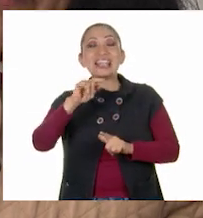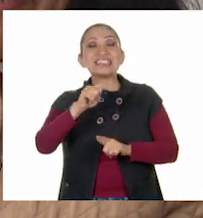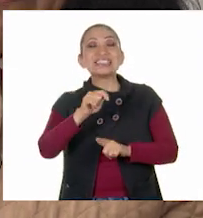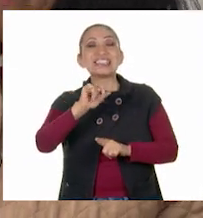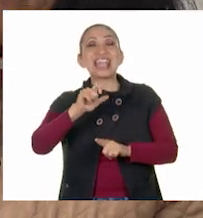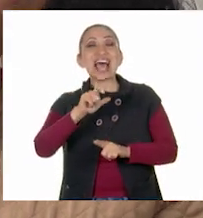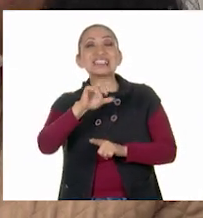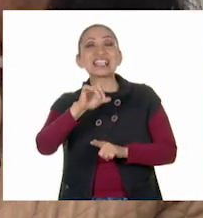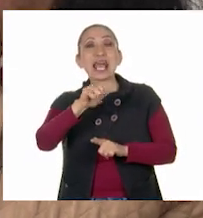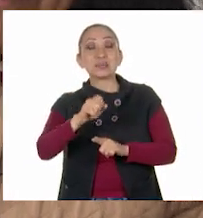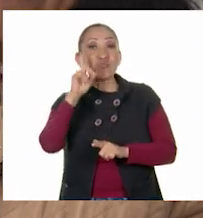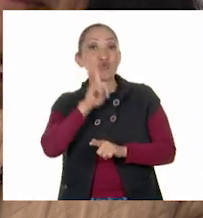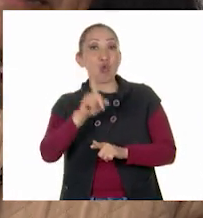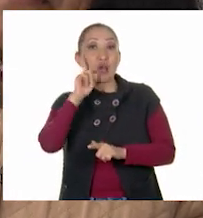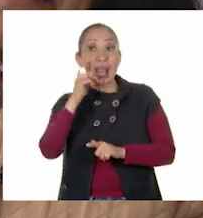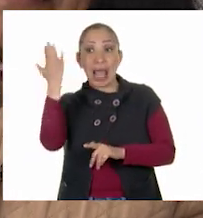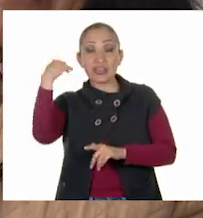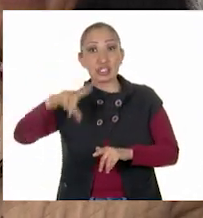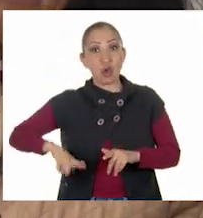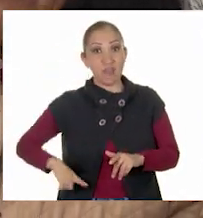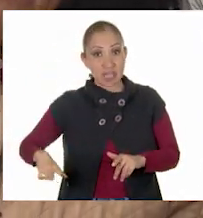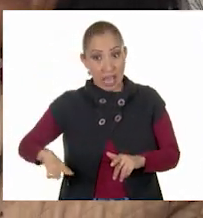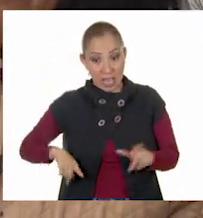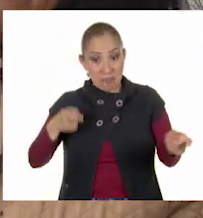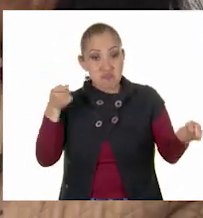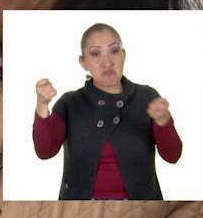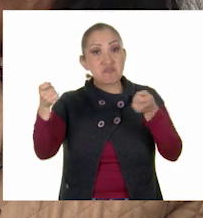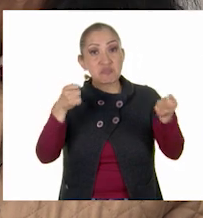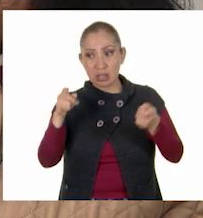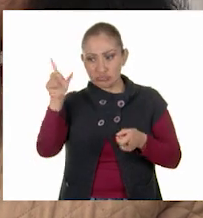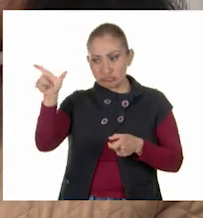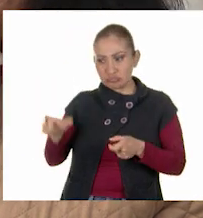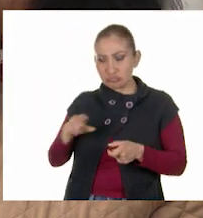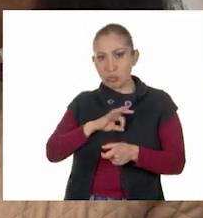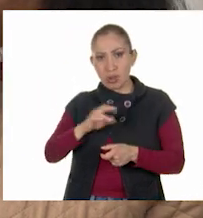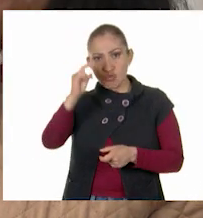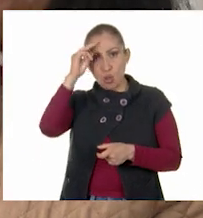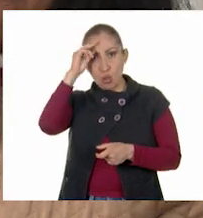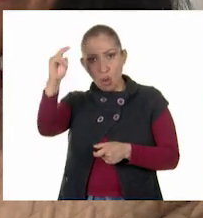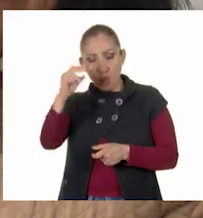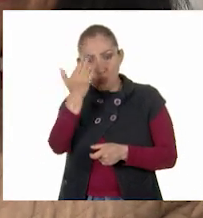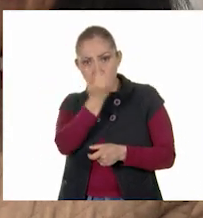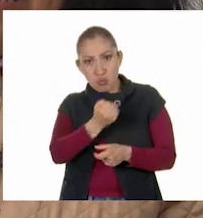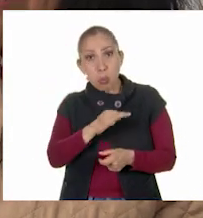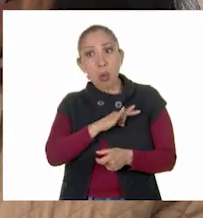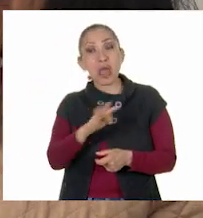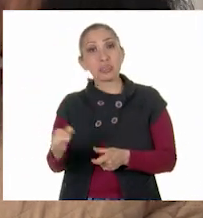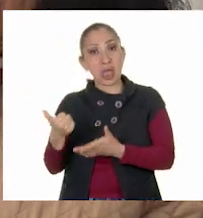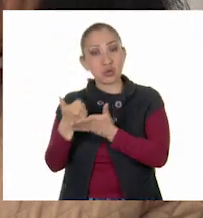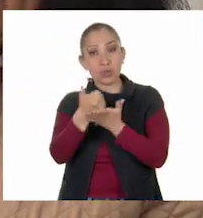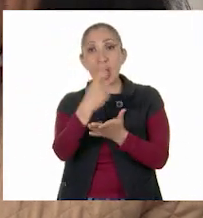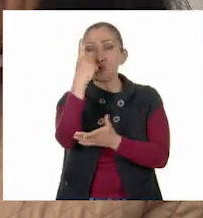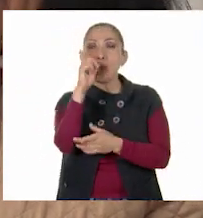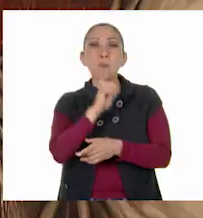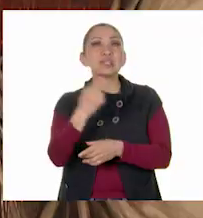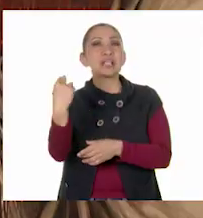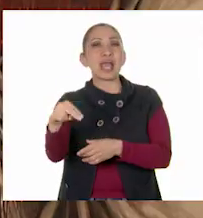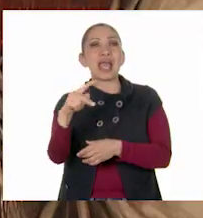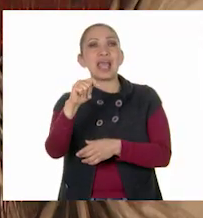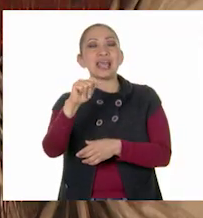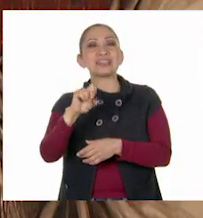mujeres. Las mujeres gobernaban también si tenían las capacidades y las habilidades. Es que hay una mujer que se